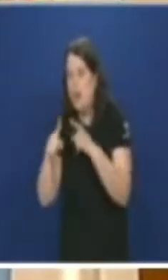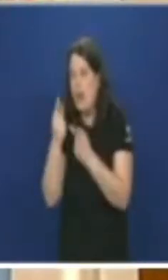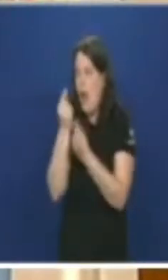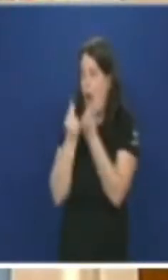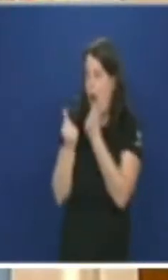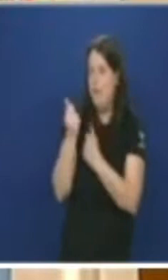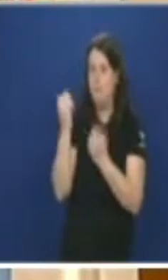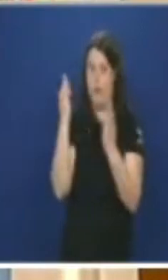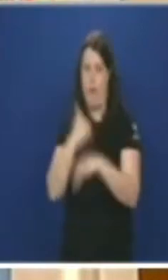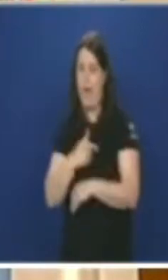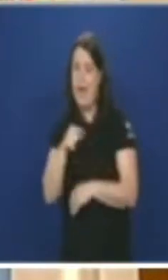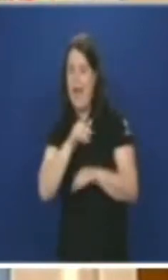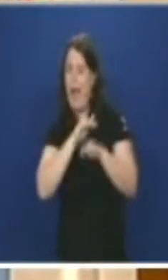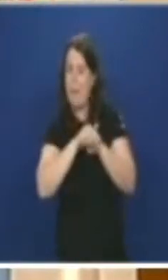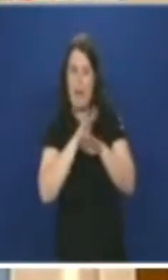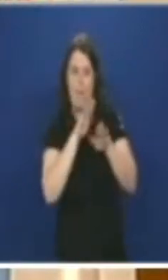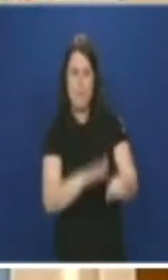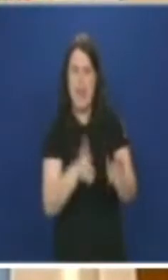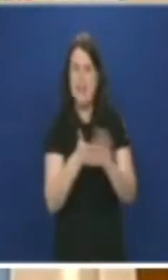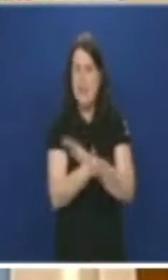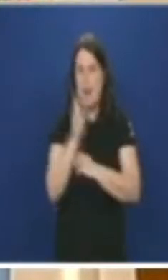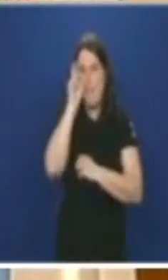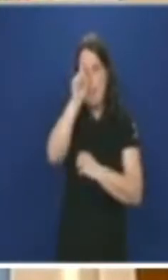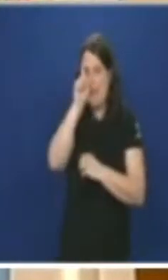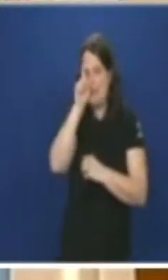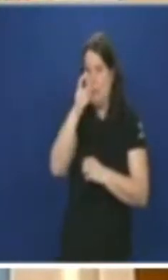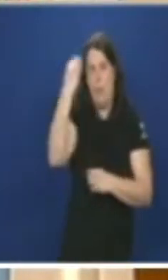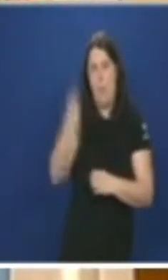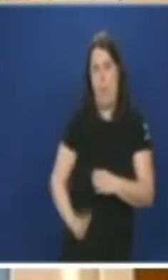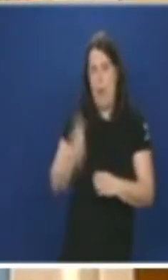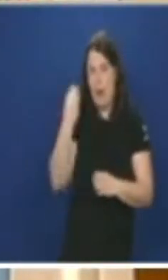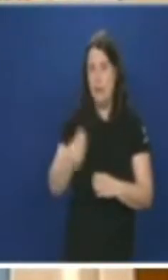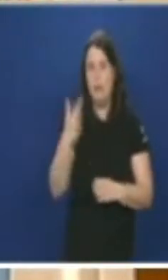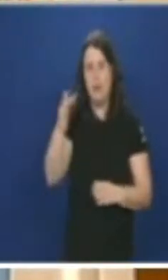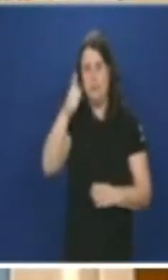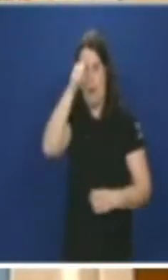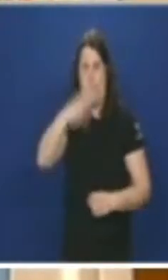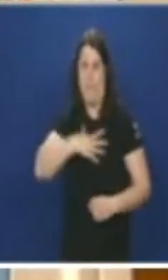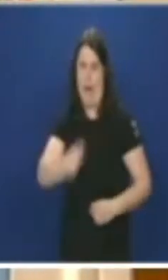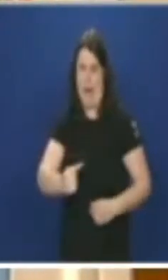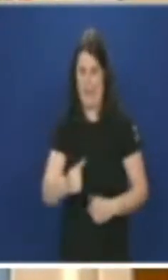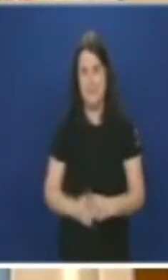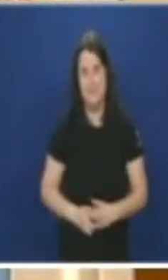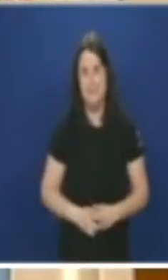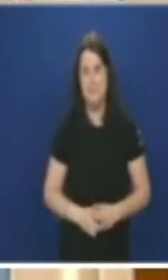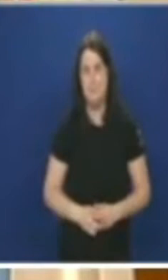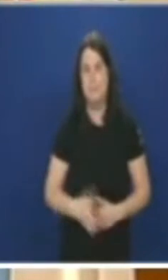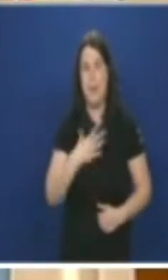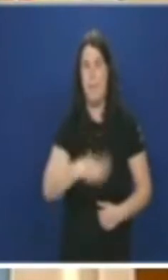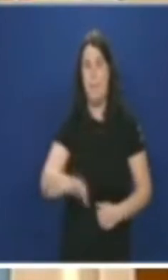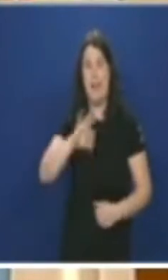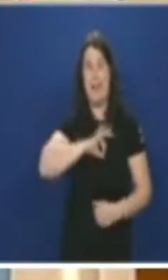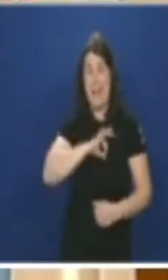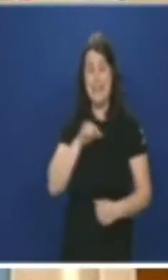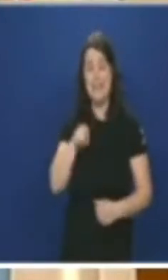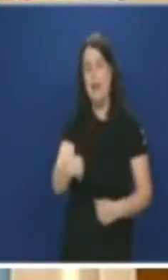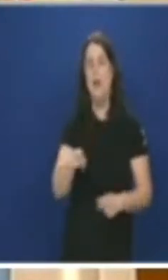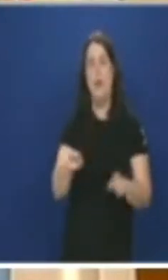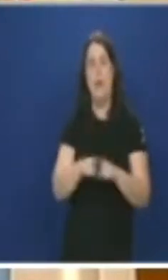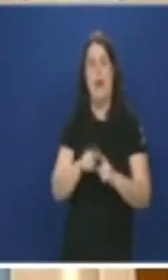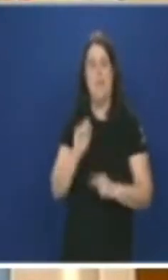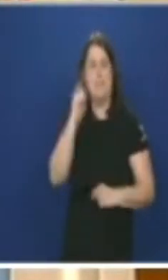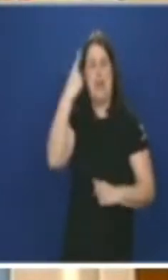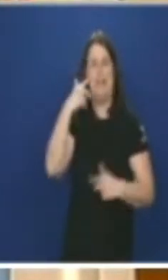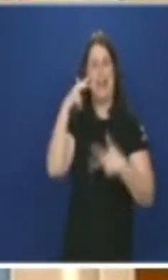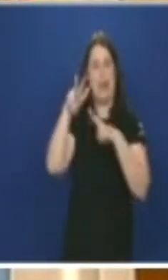admirable mestre, exemplo permanente de hombría de ben. Esta medalla é un dos maiores